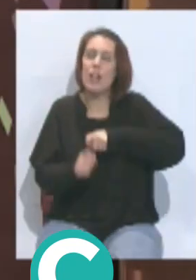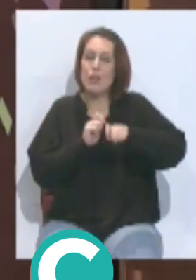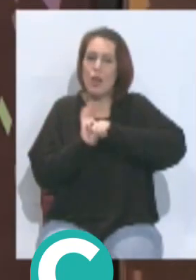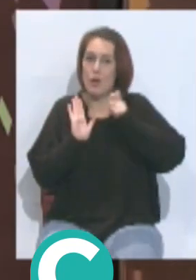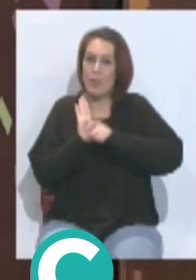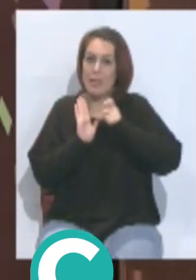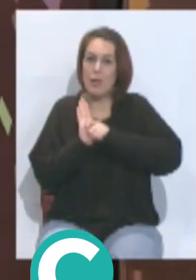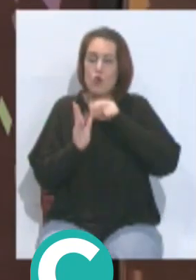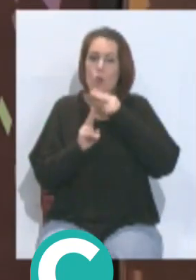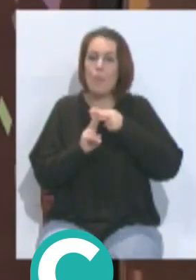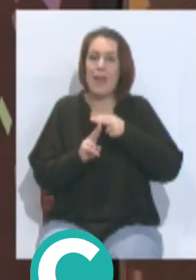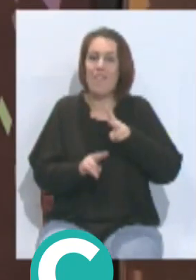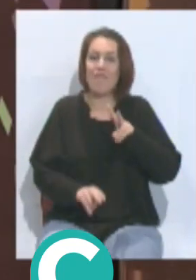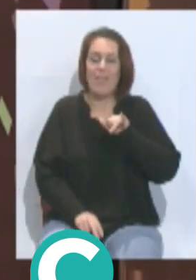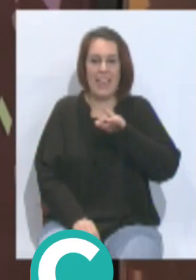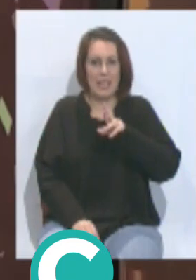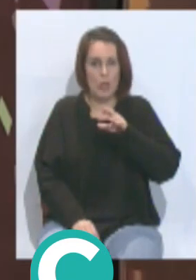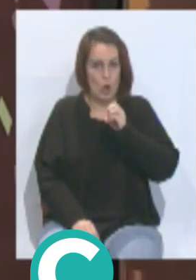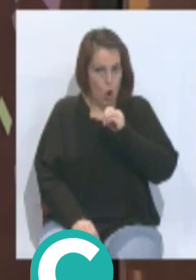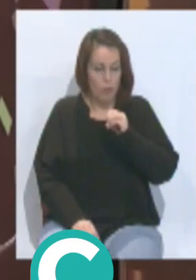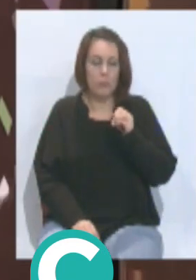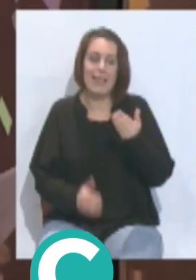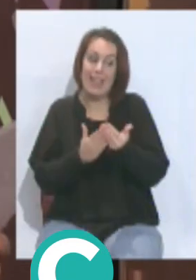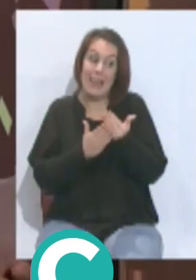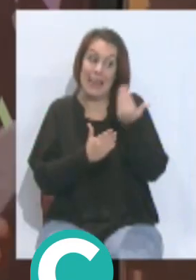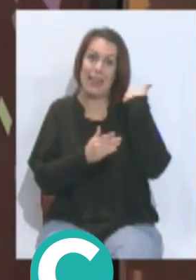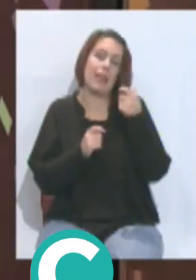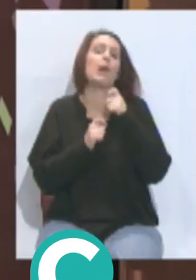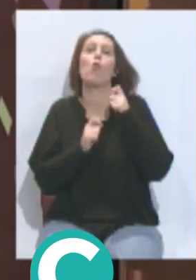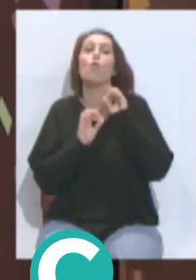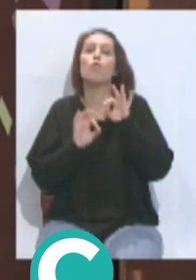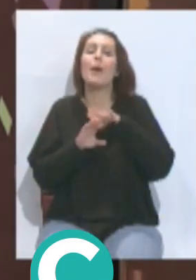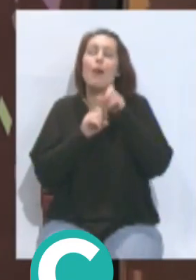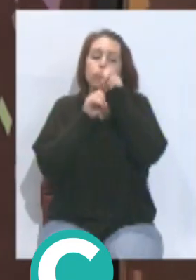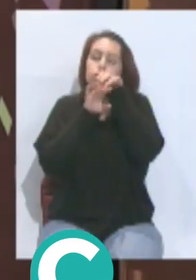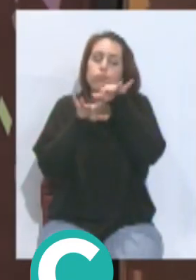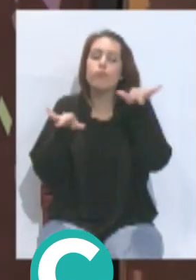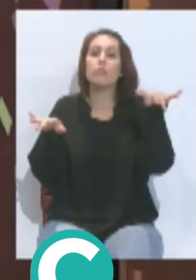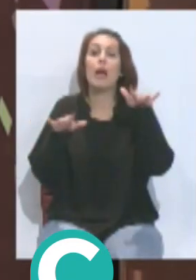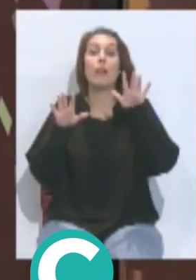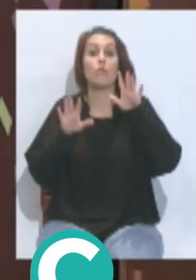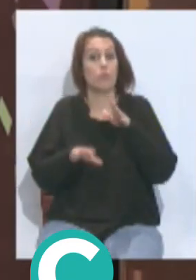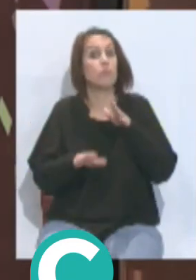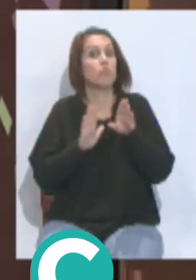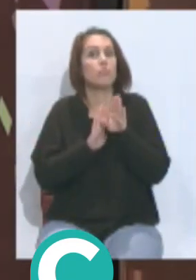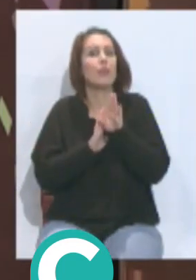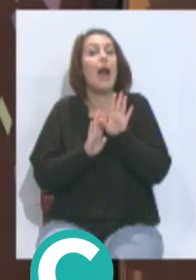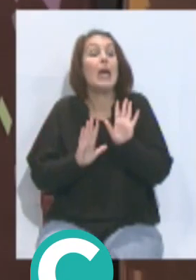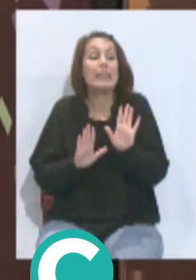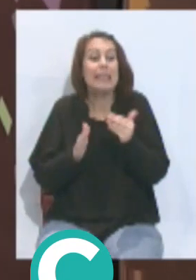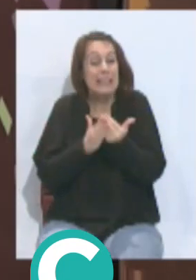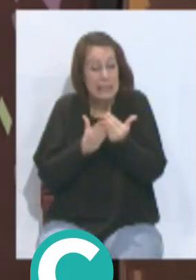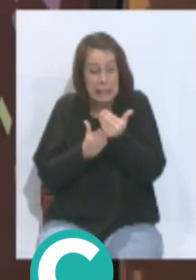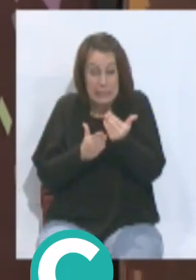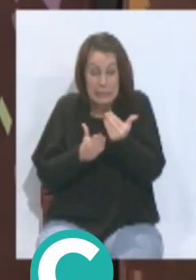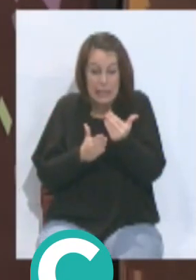Romanceros, perfecto. Antonio Beiro, que tuvimos la ocasión de entrevistarlo hace unos poquitos días, precisamente para difundir que todavía, aunque estamos ahí quedan unos